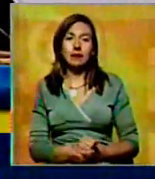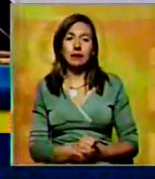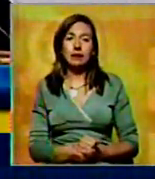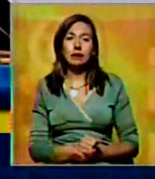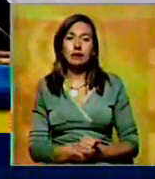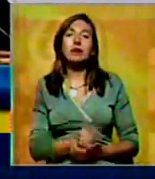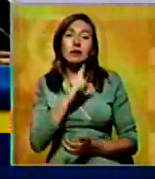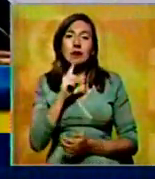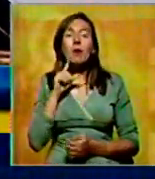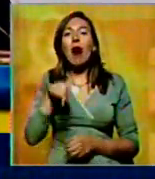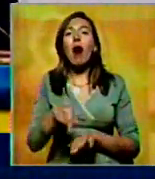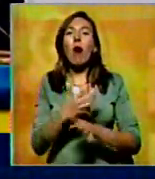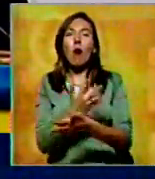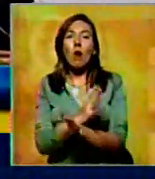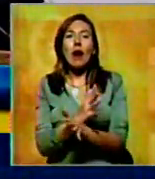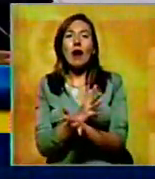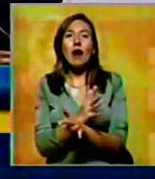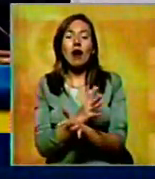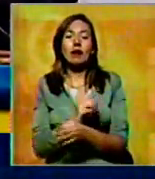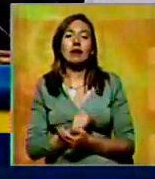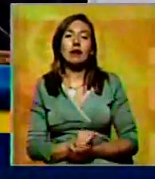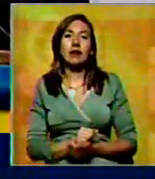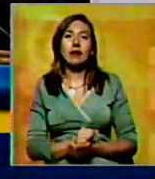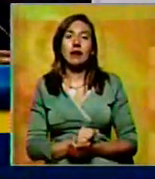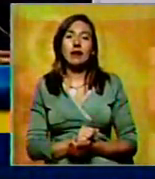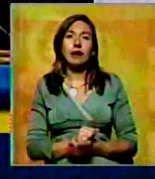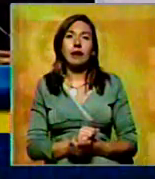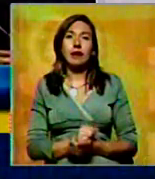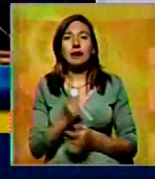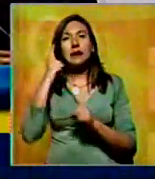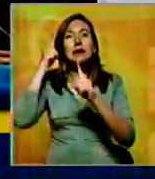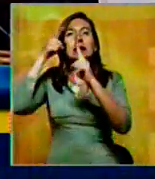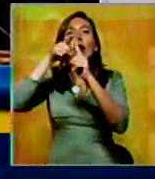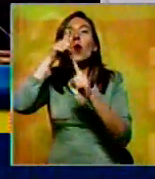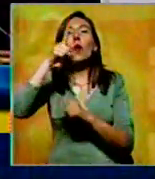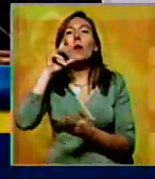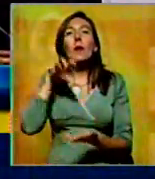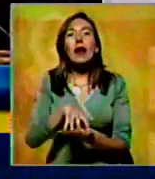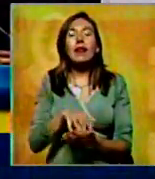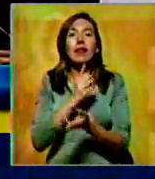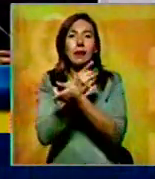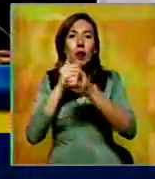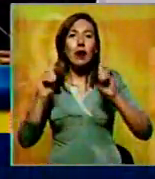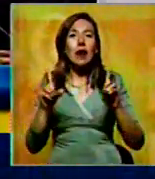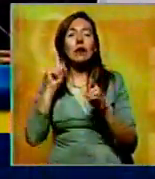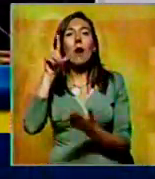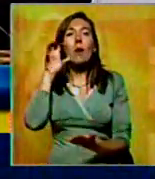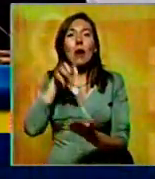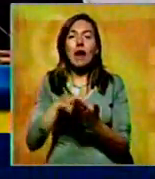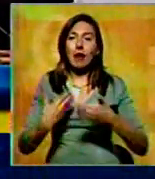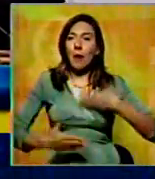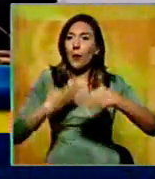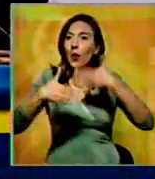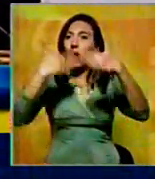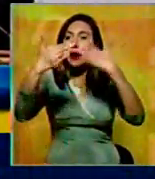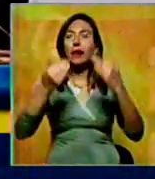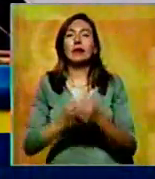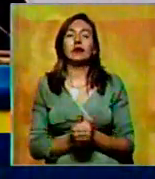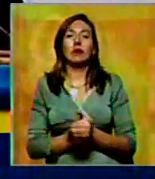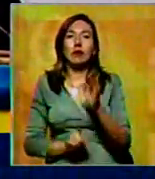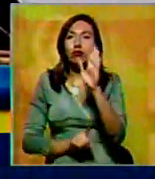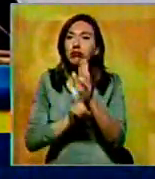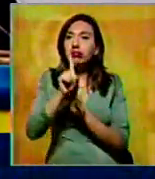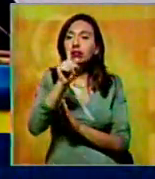juego, pues, la idea de un país democrático, un país de progreso, de prosperidad,